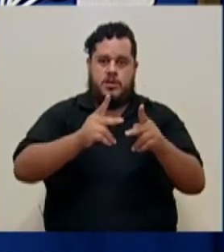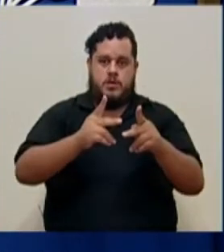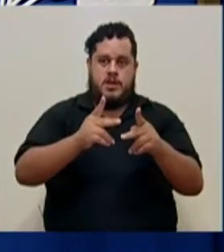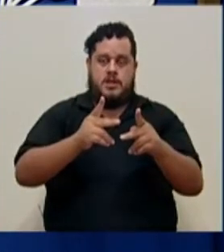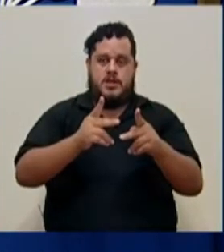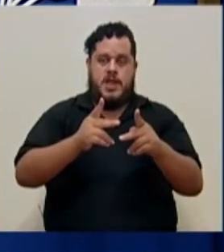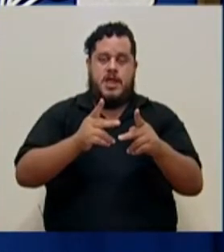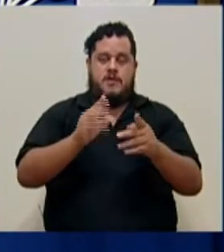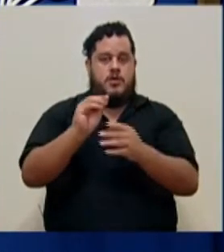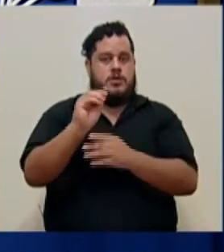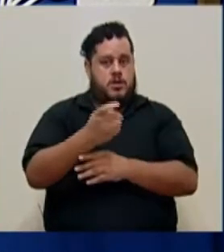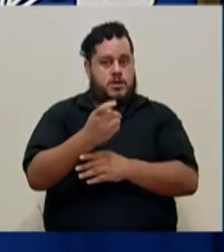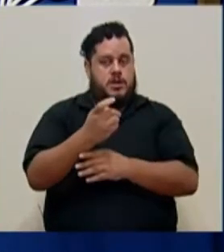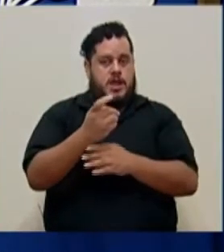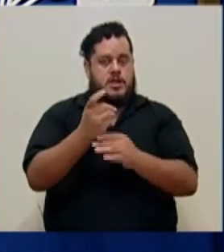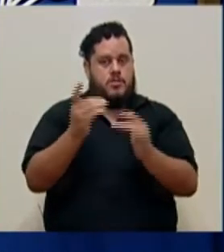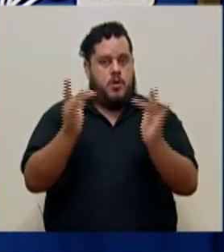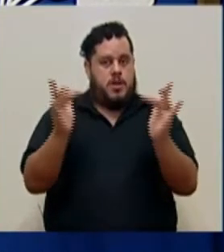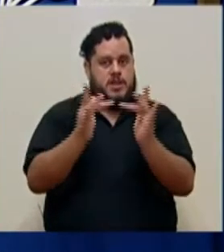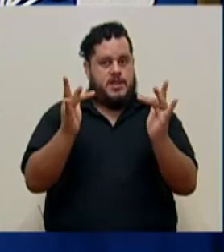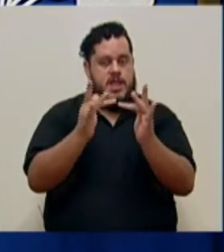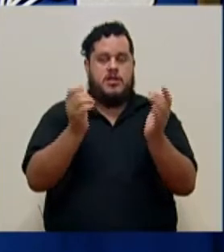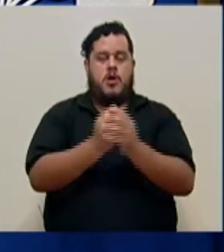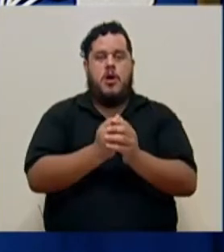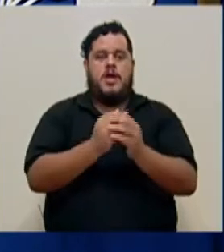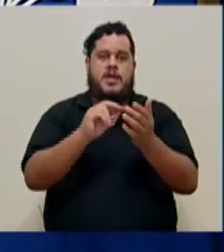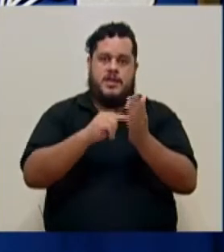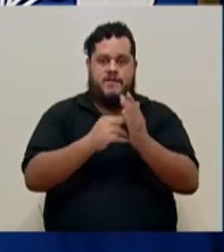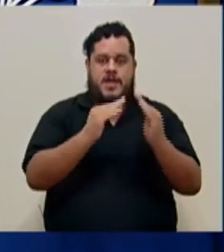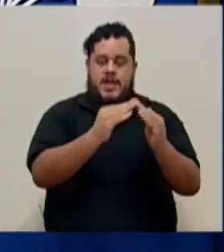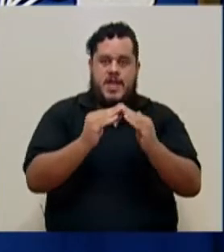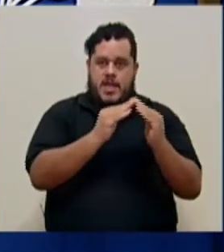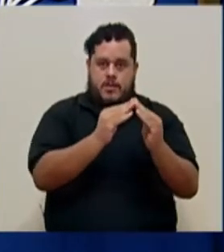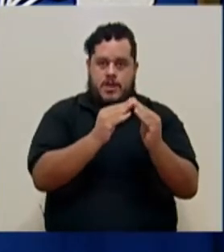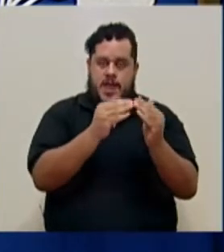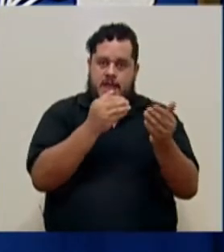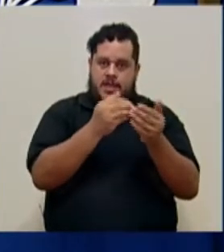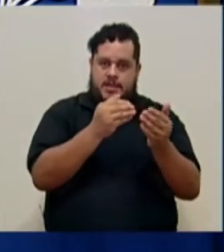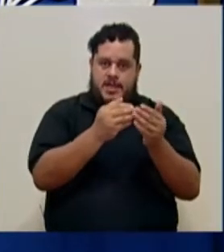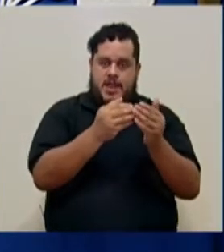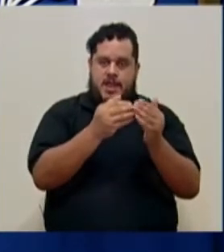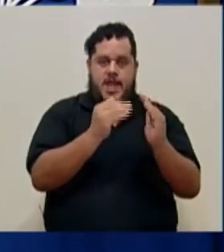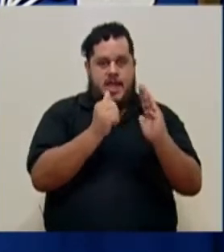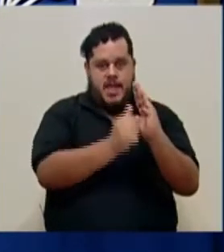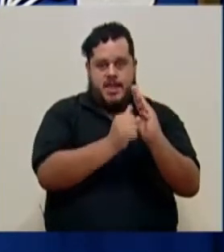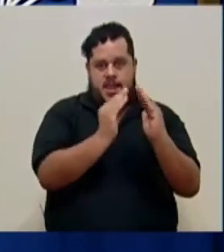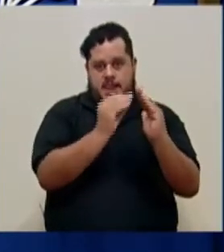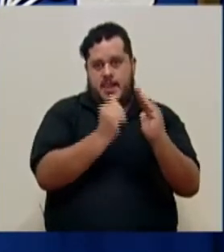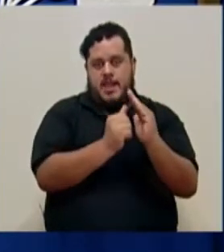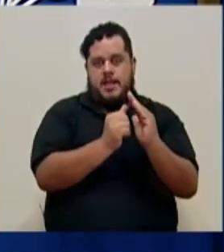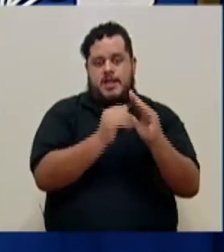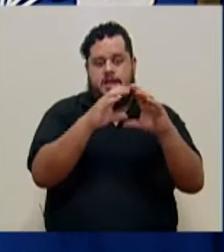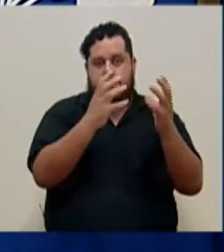fueron diagnosticadas por nexo epidemiológico, o sea que convivían de cerca en el núcleo de